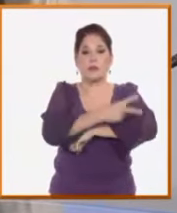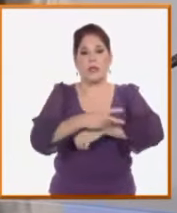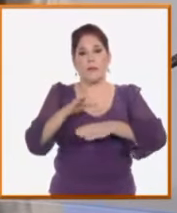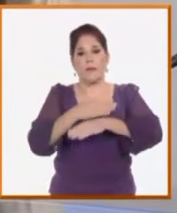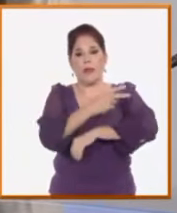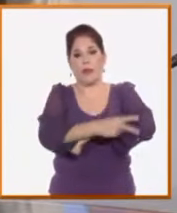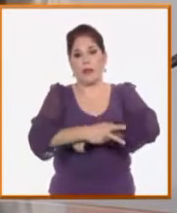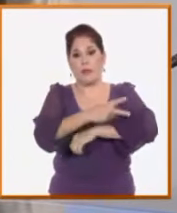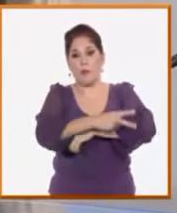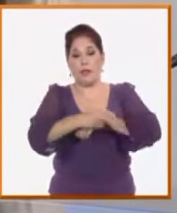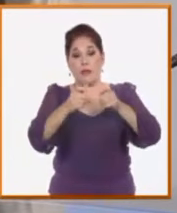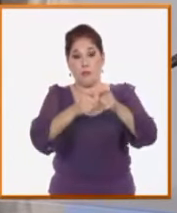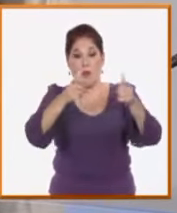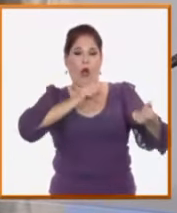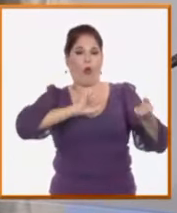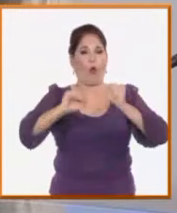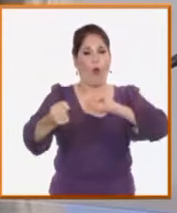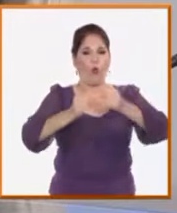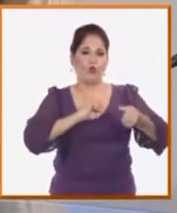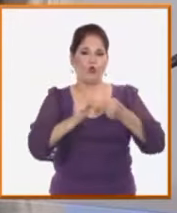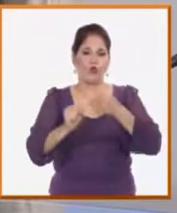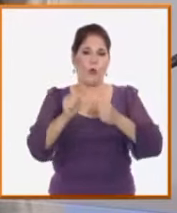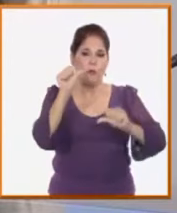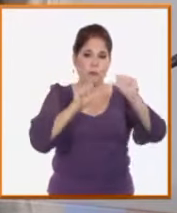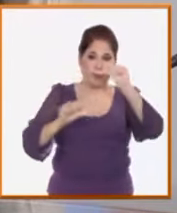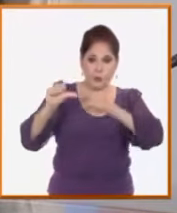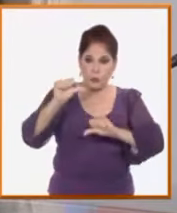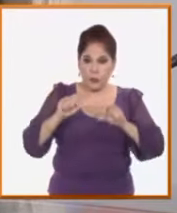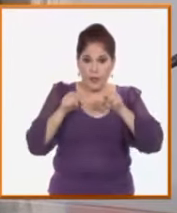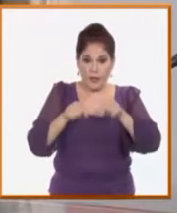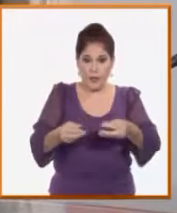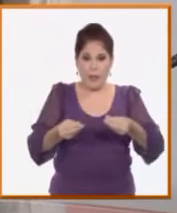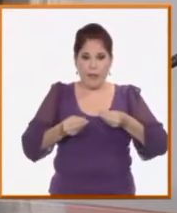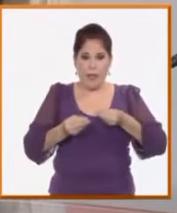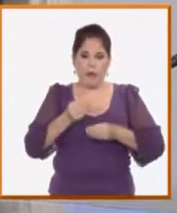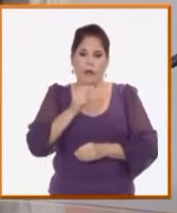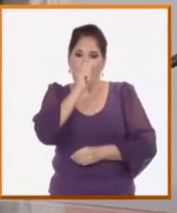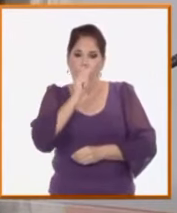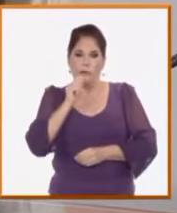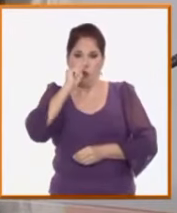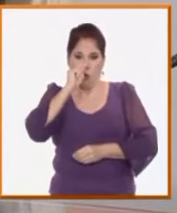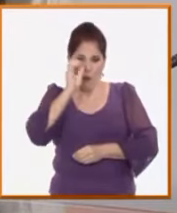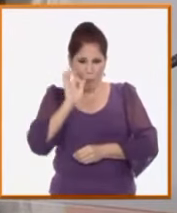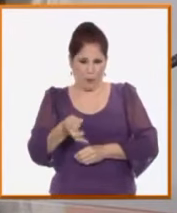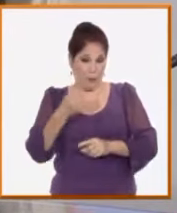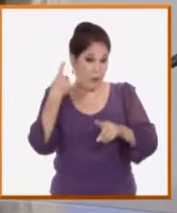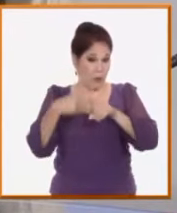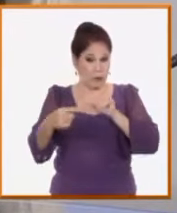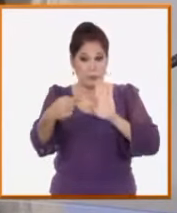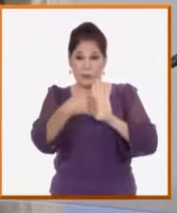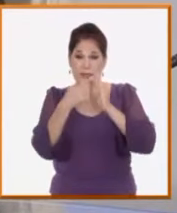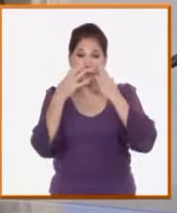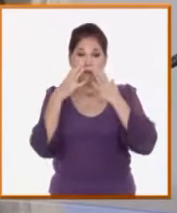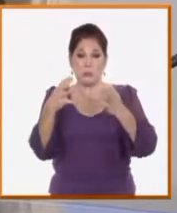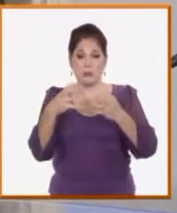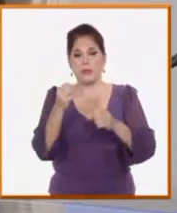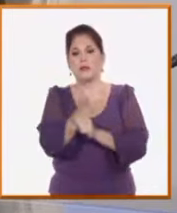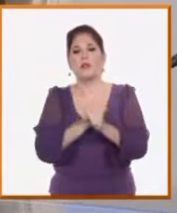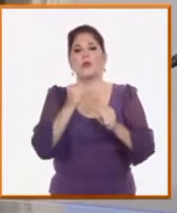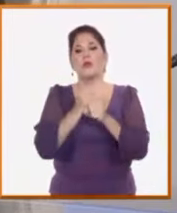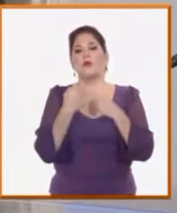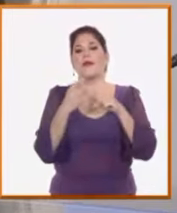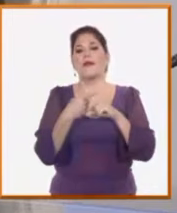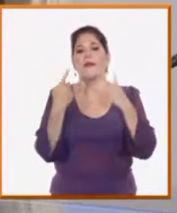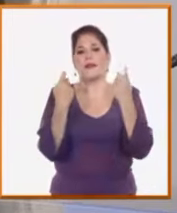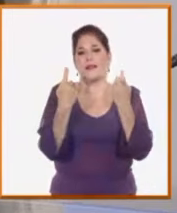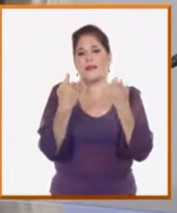incrementen el rigor y el control sobre las sustancias y es químicos otro elemento importante es la utilización la necesidad